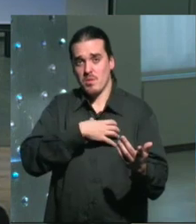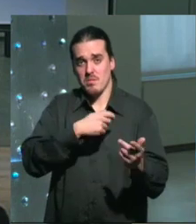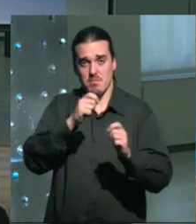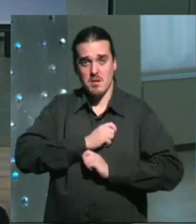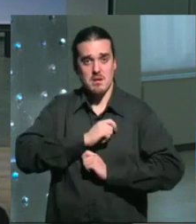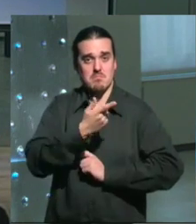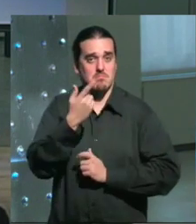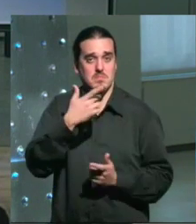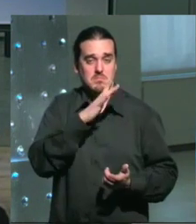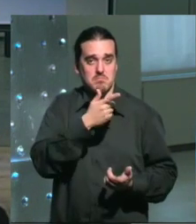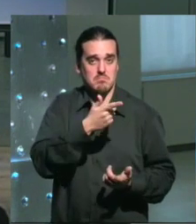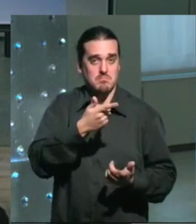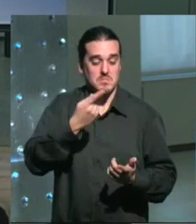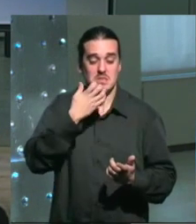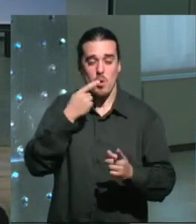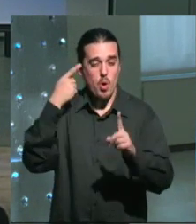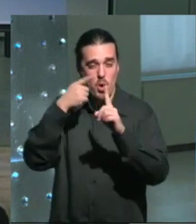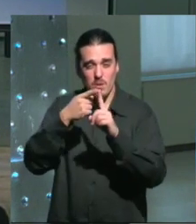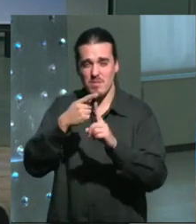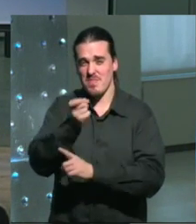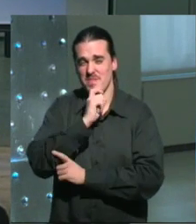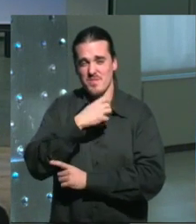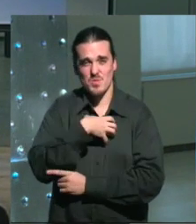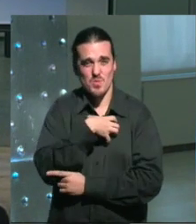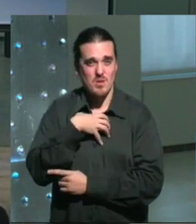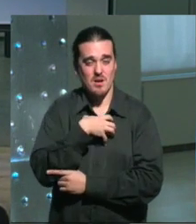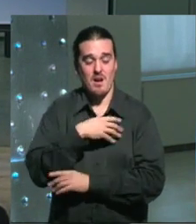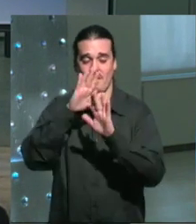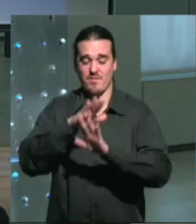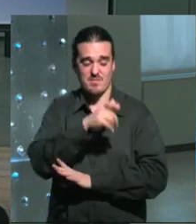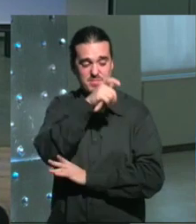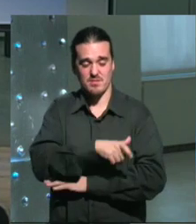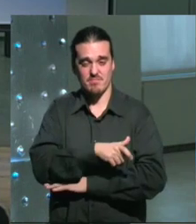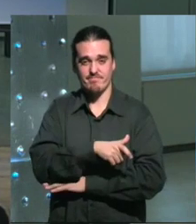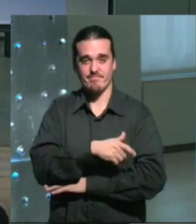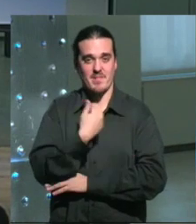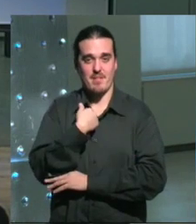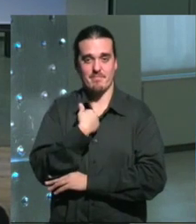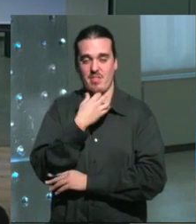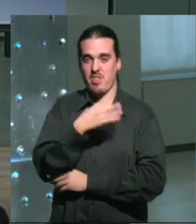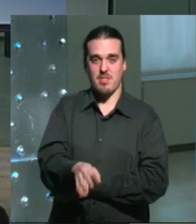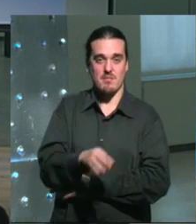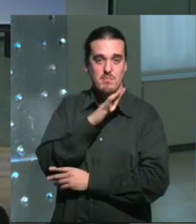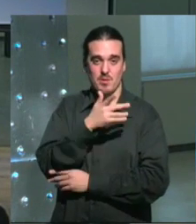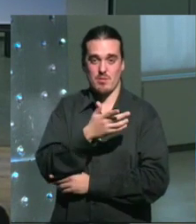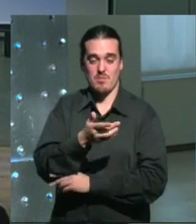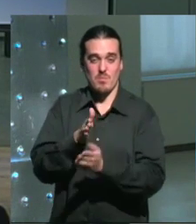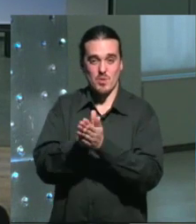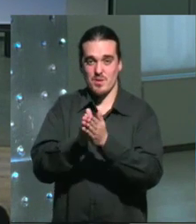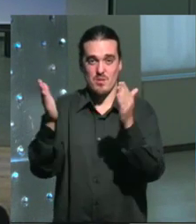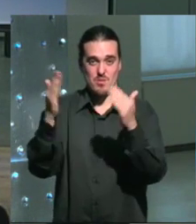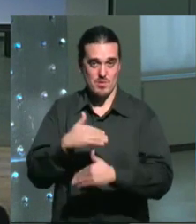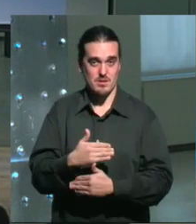objetivo demasiado largo, demasiado ambicioso, sabe que no importa lo que haga, no va a lograr alcanzar, con lo cual también tiene un impacto directo sobre la motivación. Que